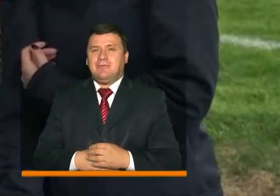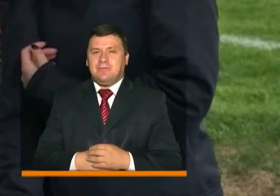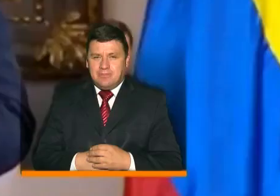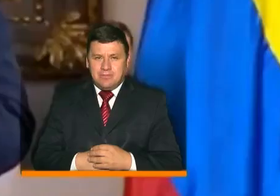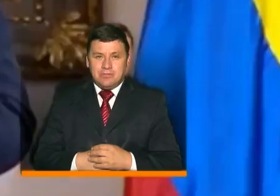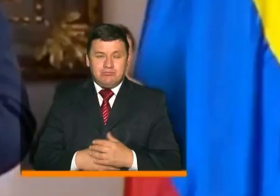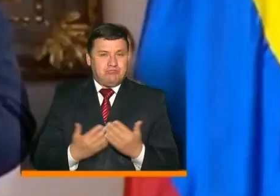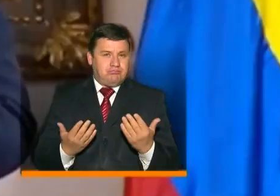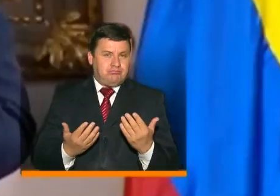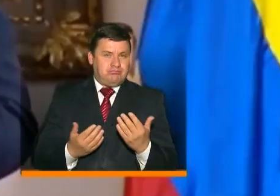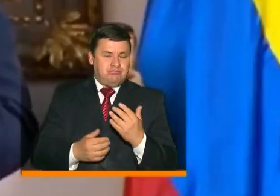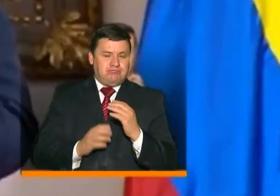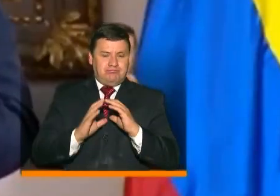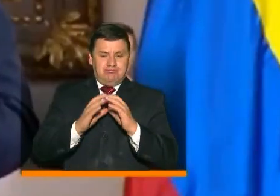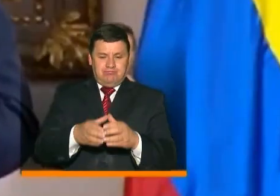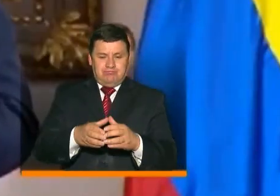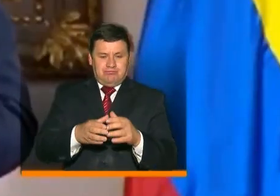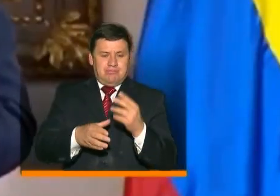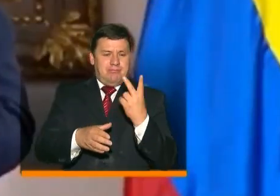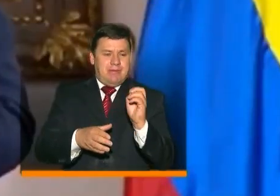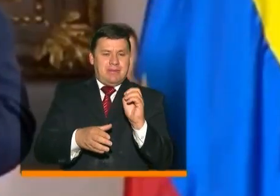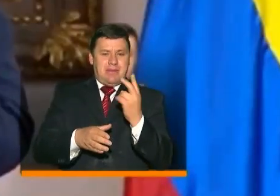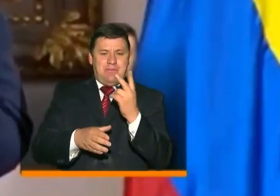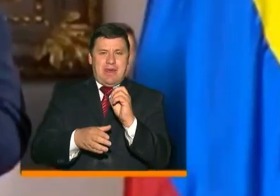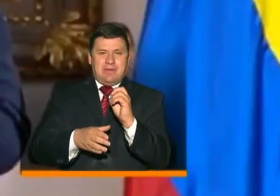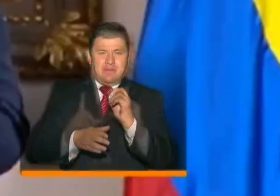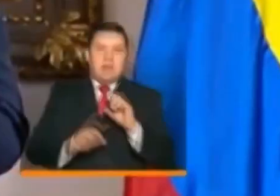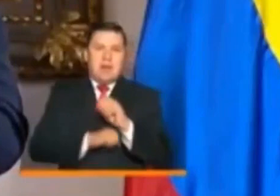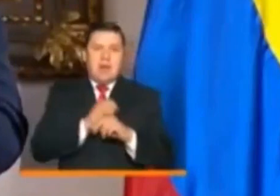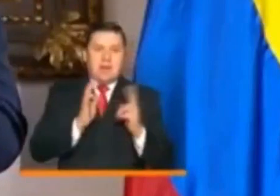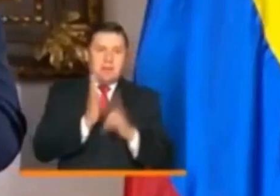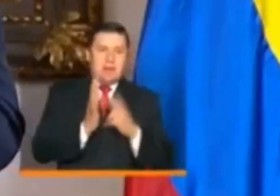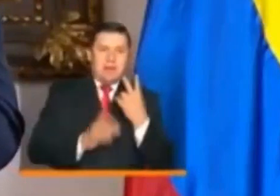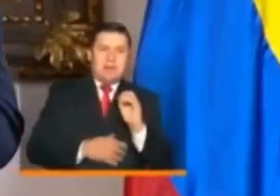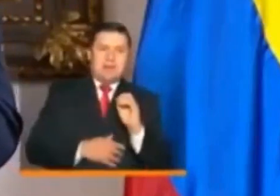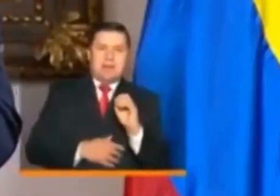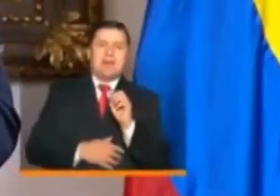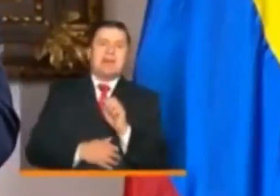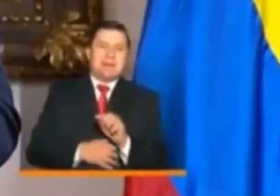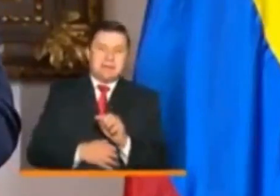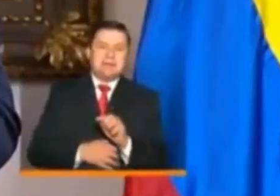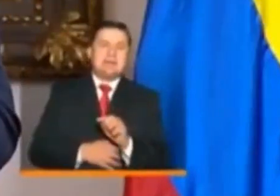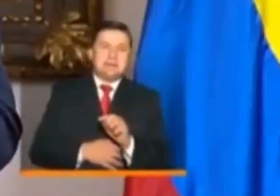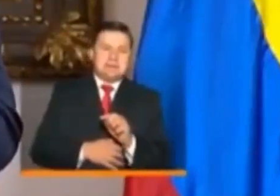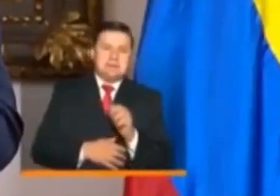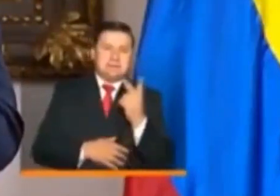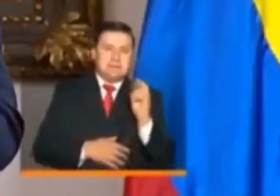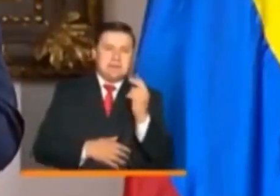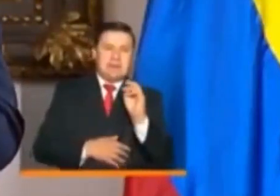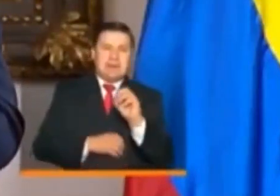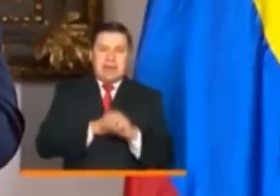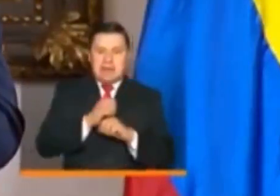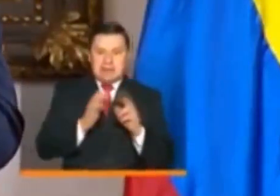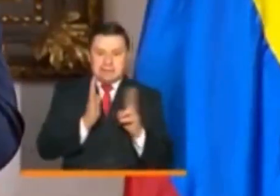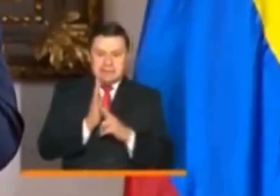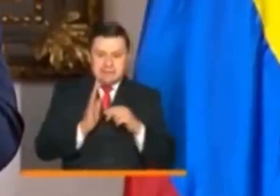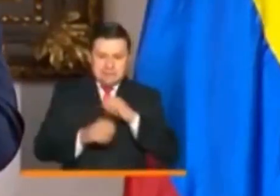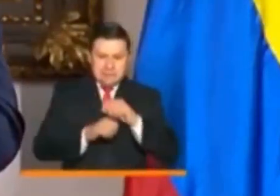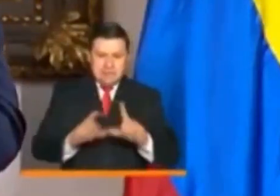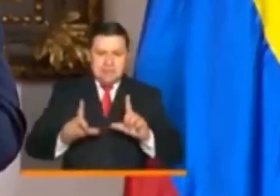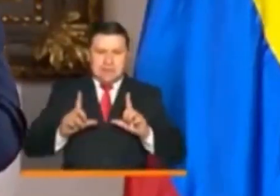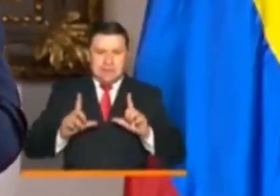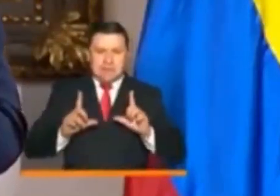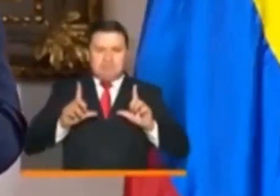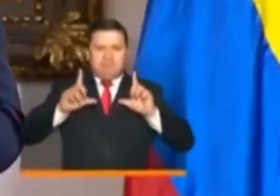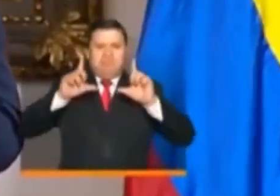La clase del 2020, los graduandos del 2020, son la generación de la resiliencia. La generación